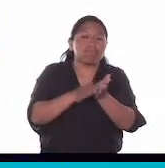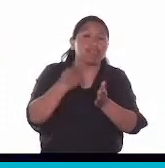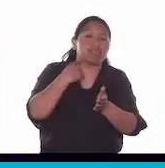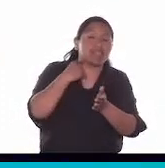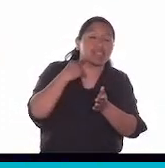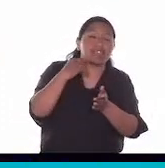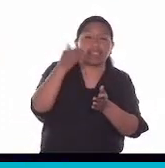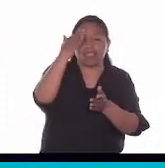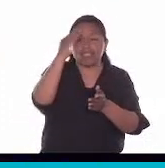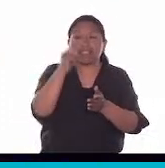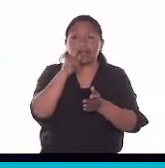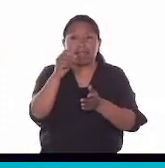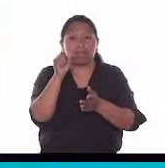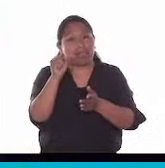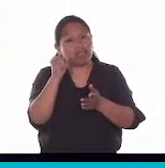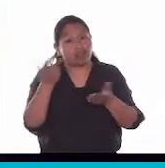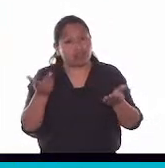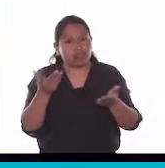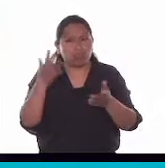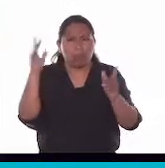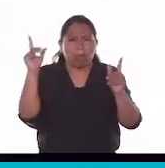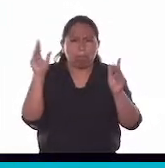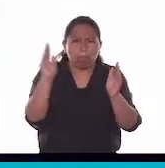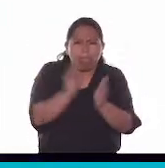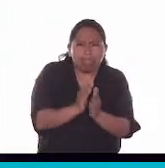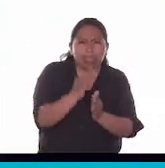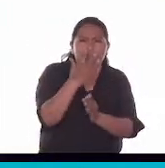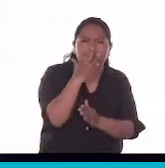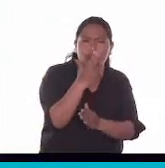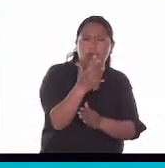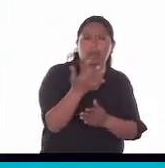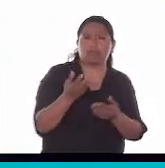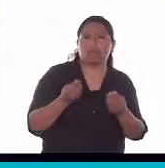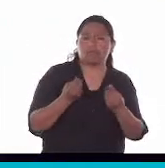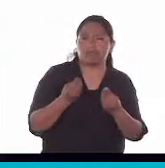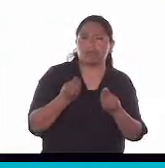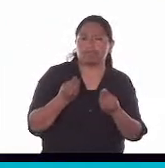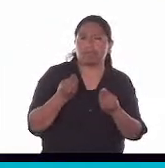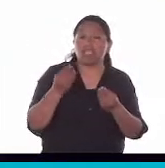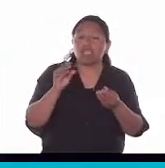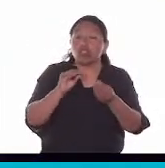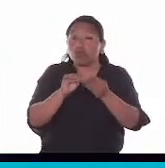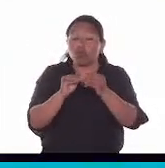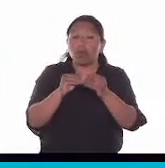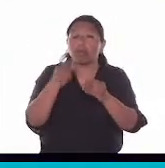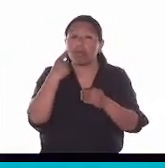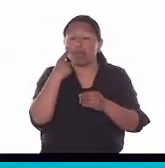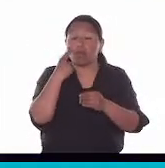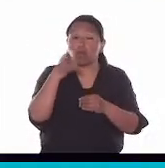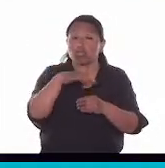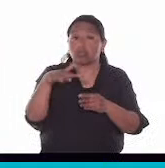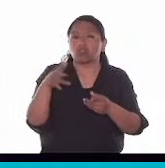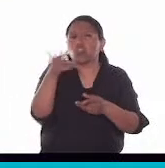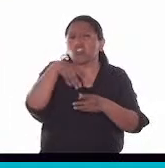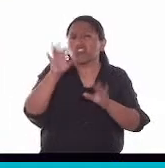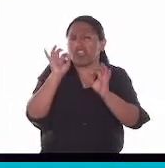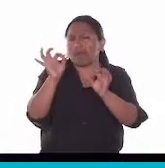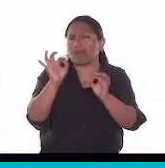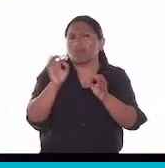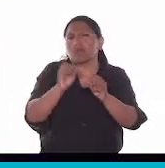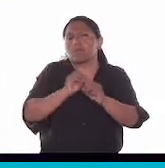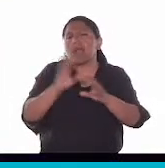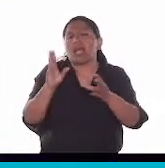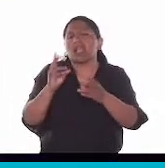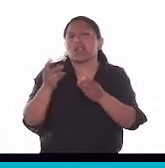pesos y esto termina siendo un problema para los municipios que todos sabemos de los